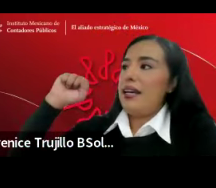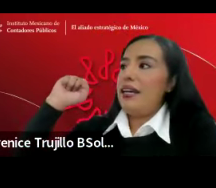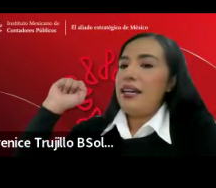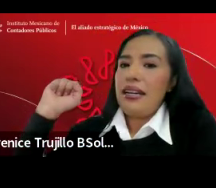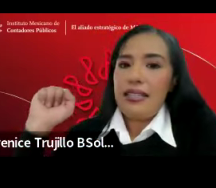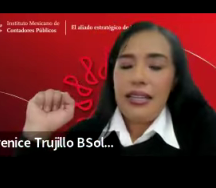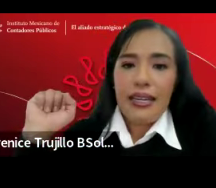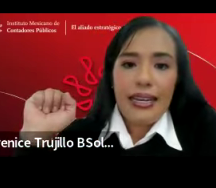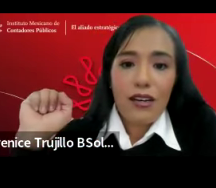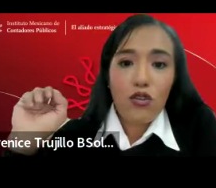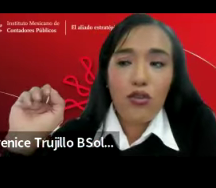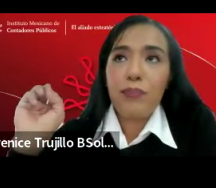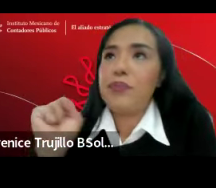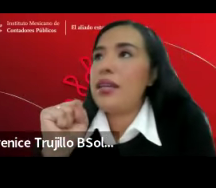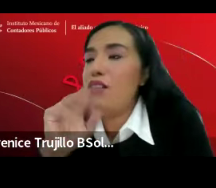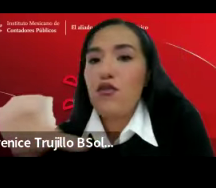resguarde,